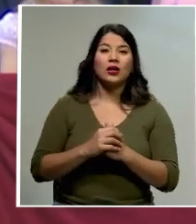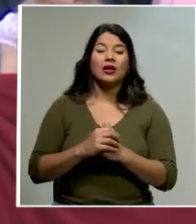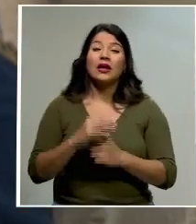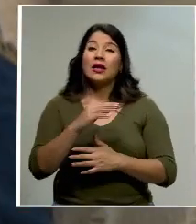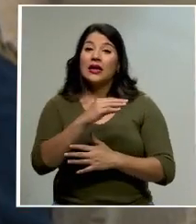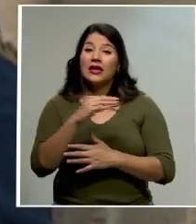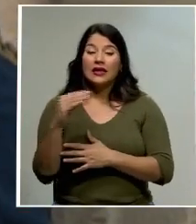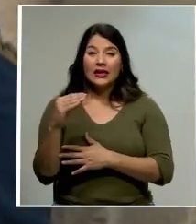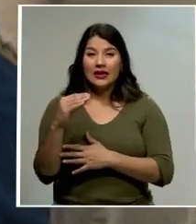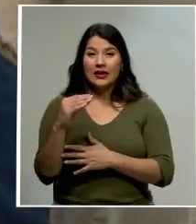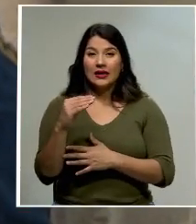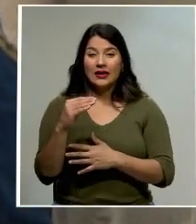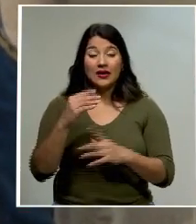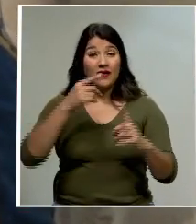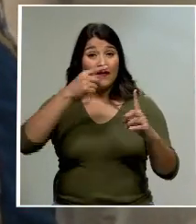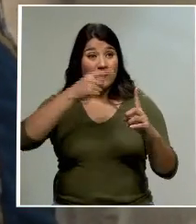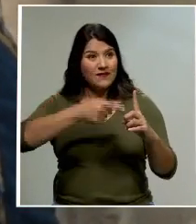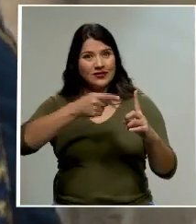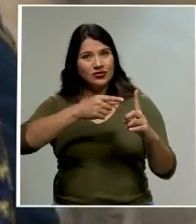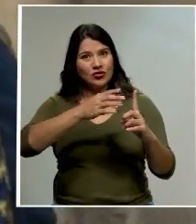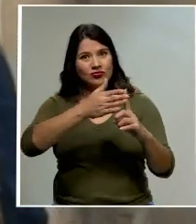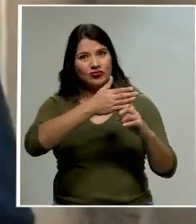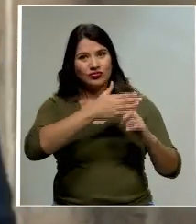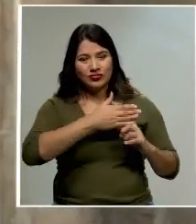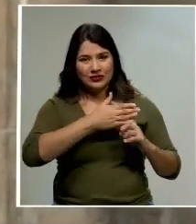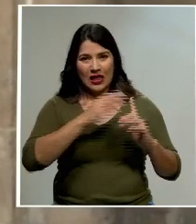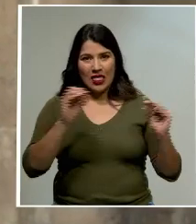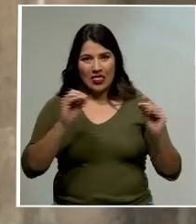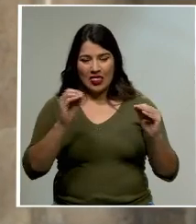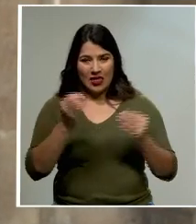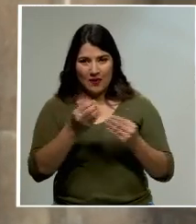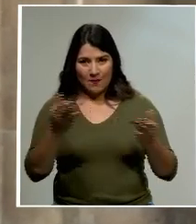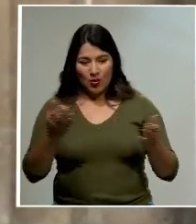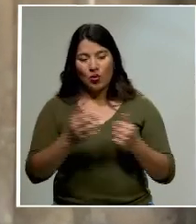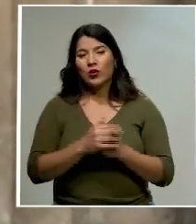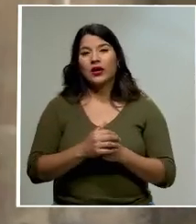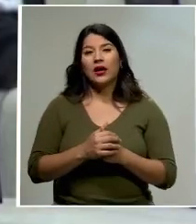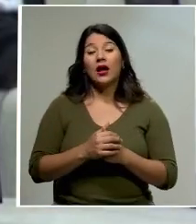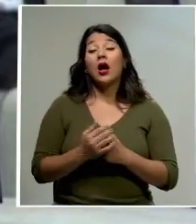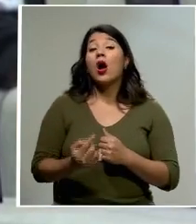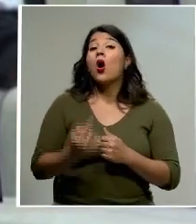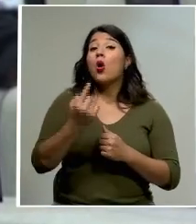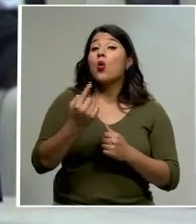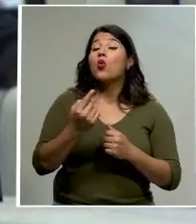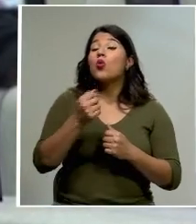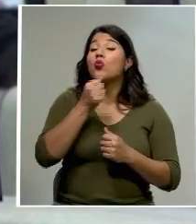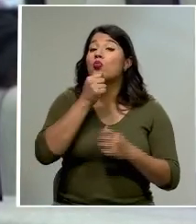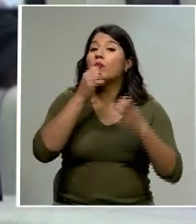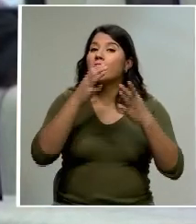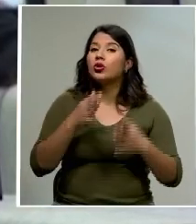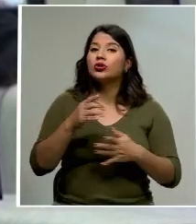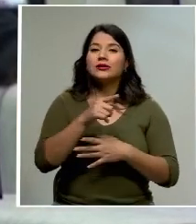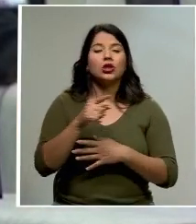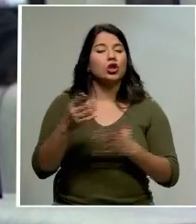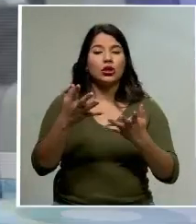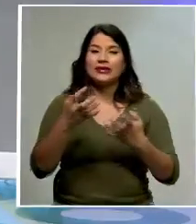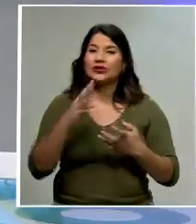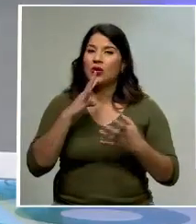el retiro del príncipe de la vida pública. Un portavoz del Palacio de Buckingham rechazó hacer comentarios sobre la